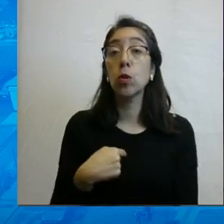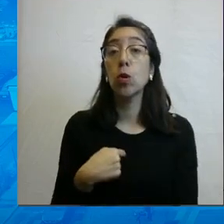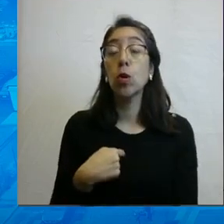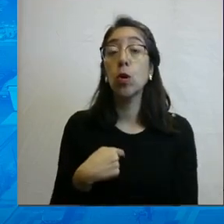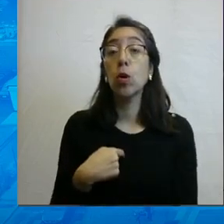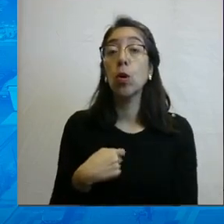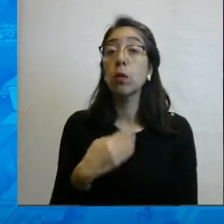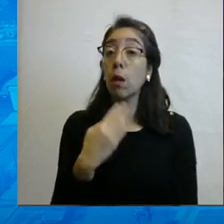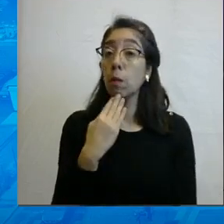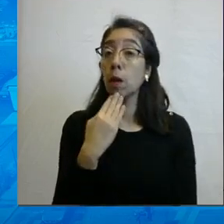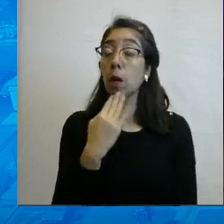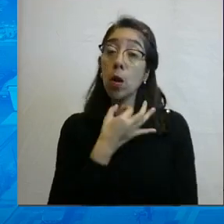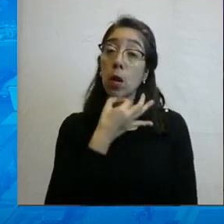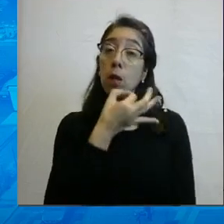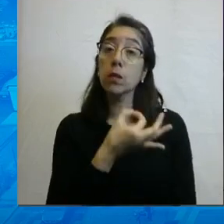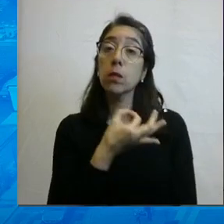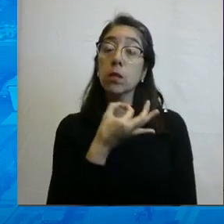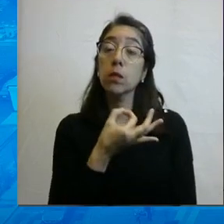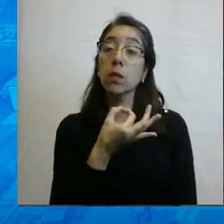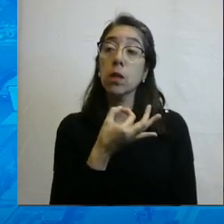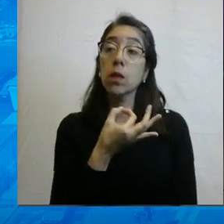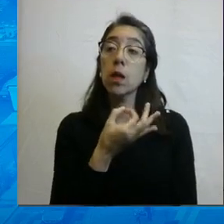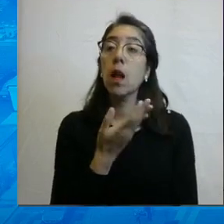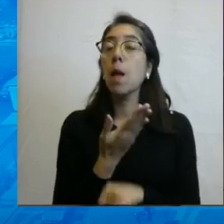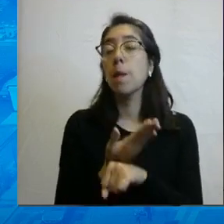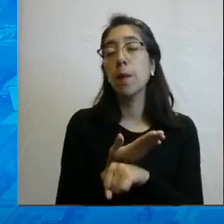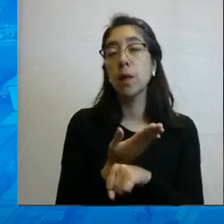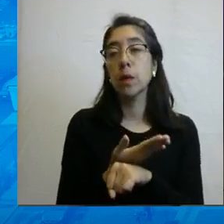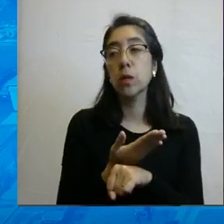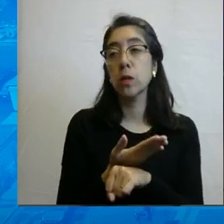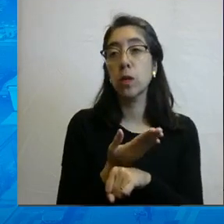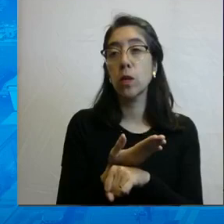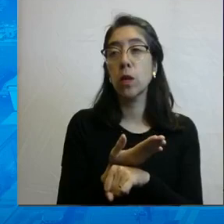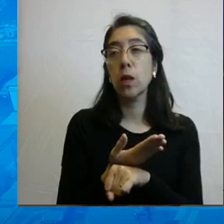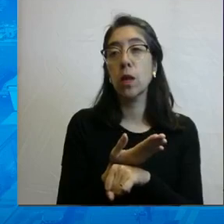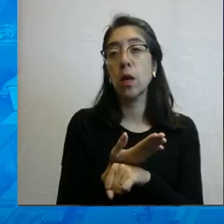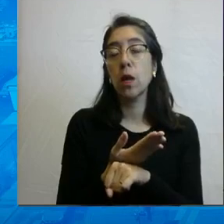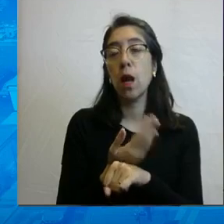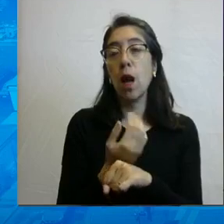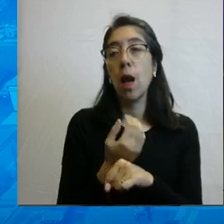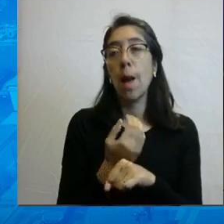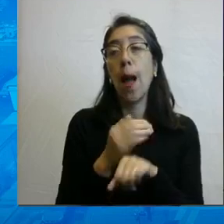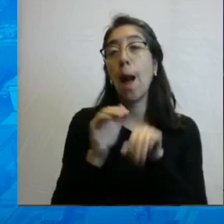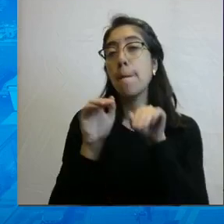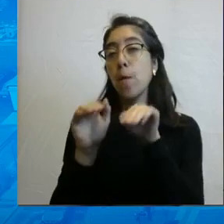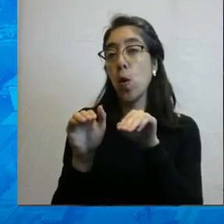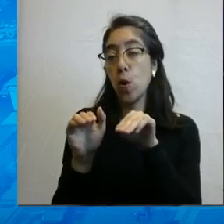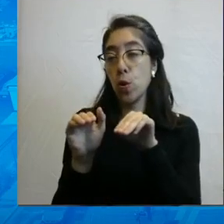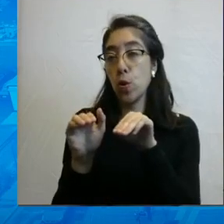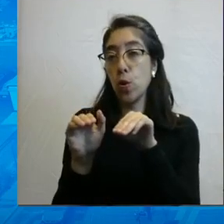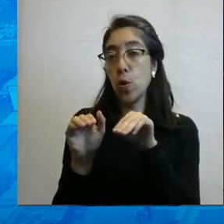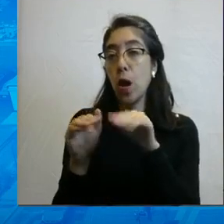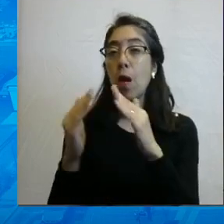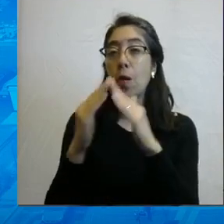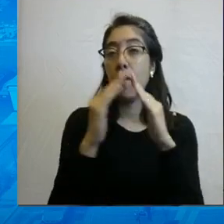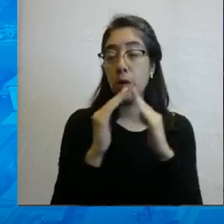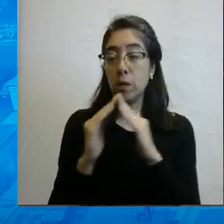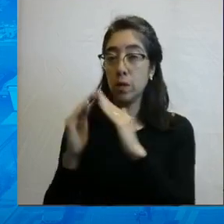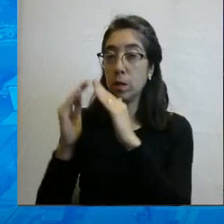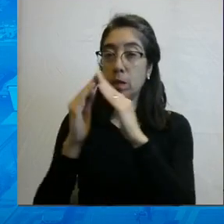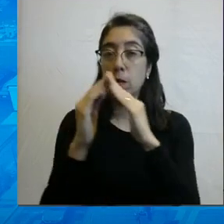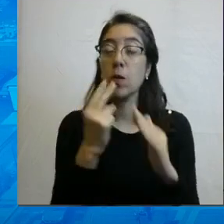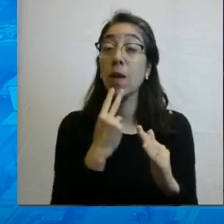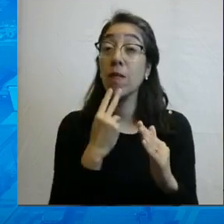sumarme también a los a las peticiones respecto al apoyo a los vecinos de Pomayre a propósito de los trabajos que se están realizando en la